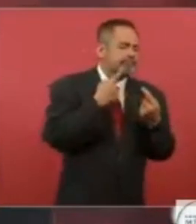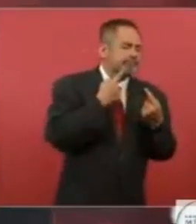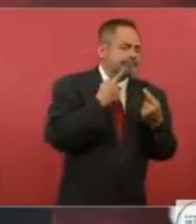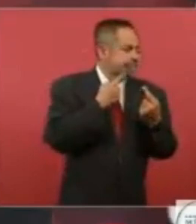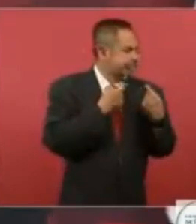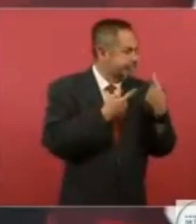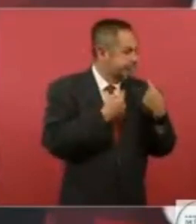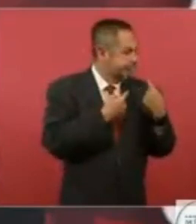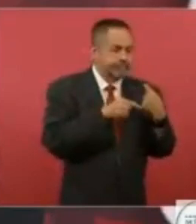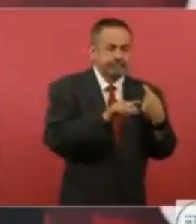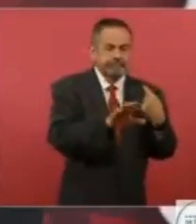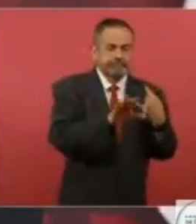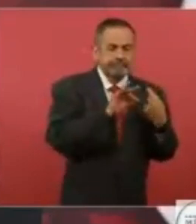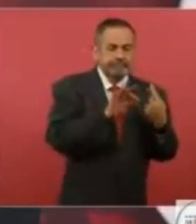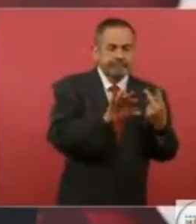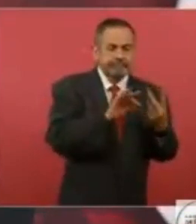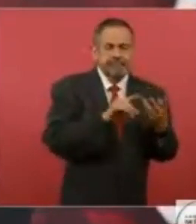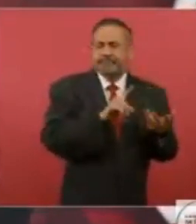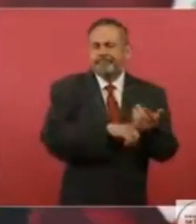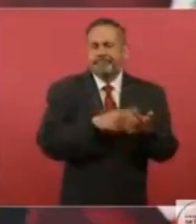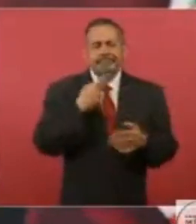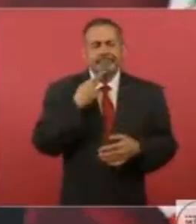los políticos corruptos,